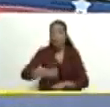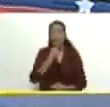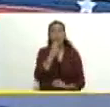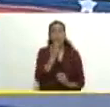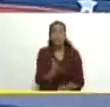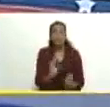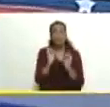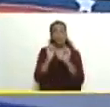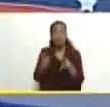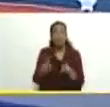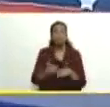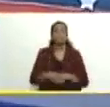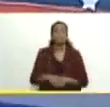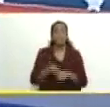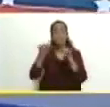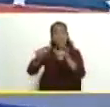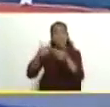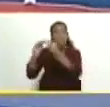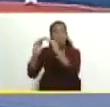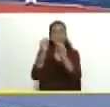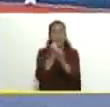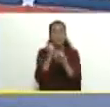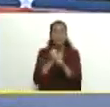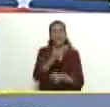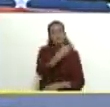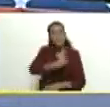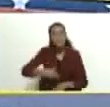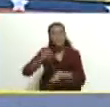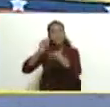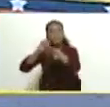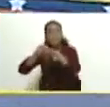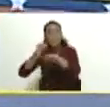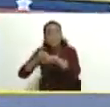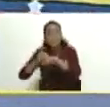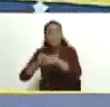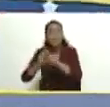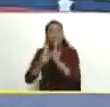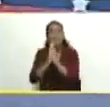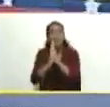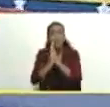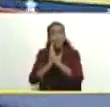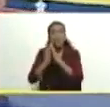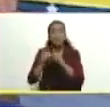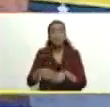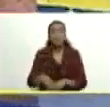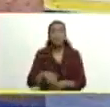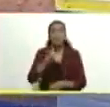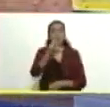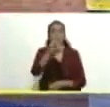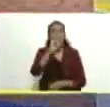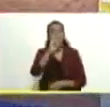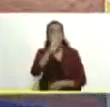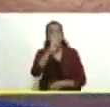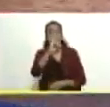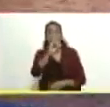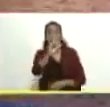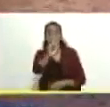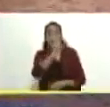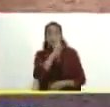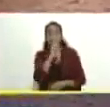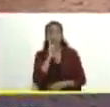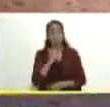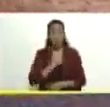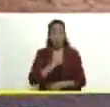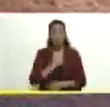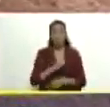a hacerlo, correcto. Presidente, lo que más le pedimos, Livia Barrios. Livia Barrios,